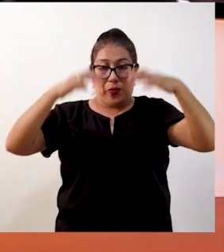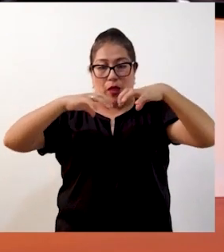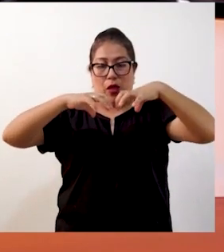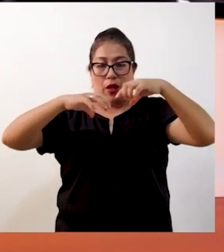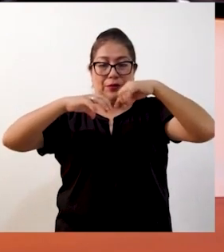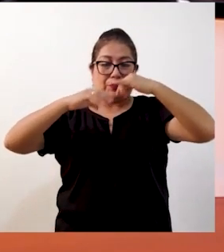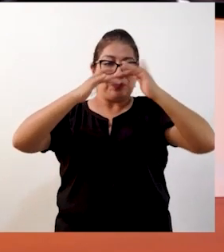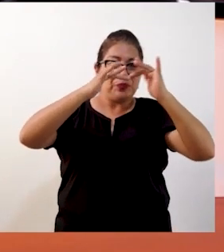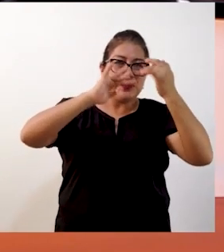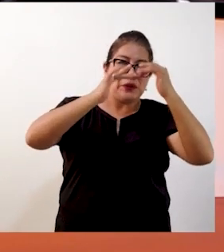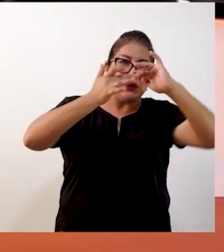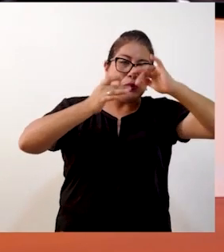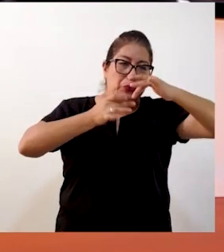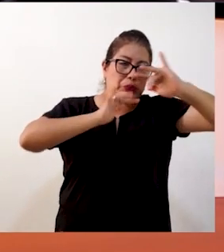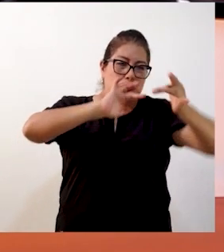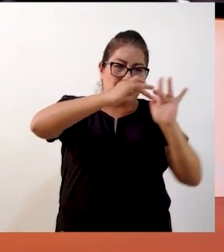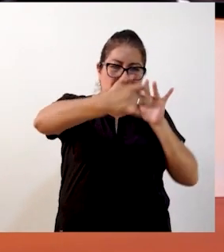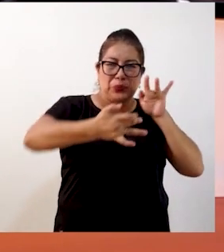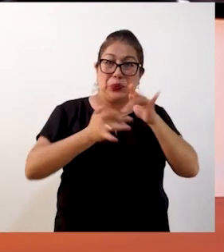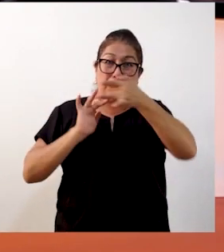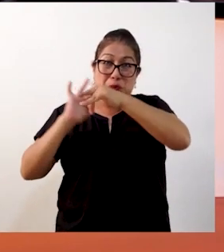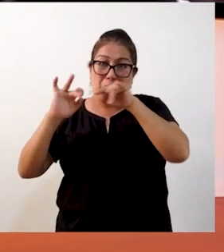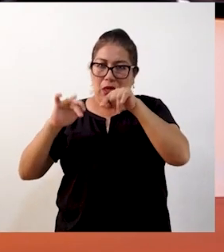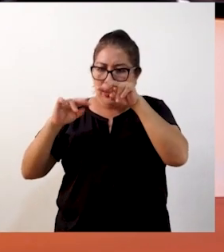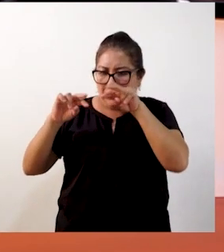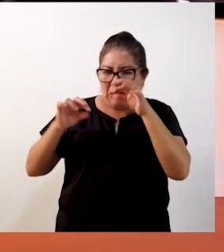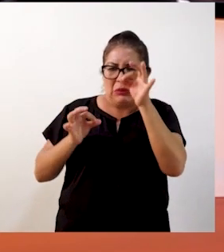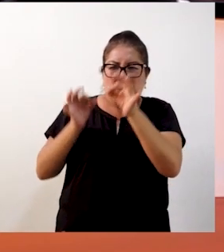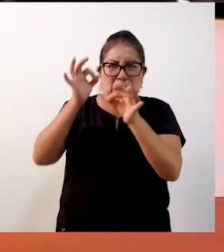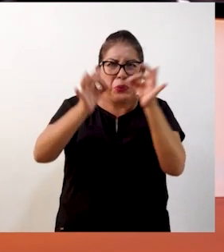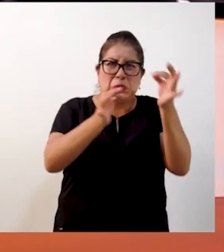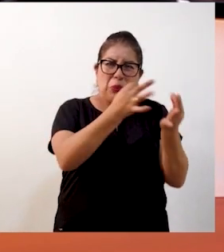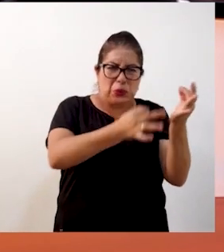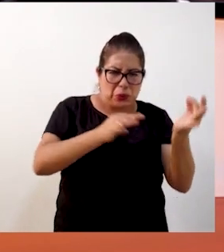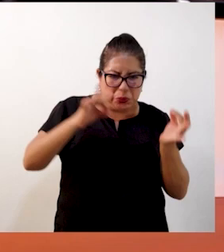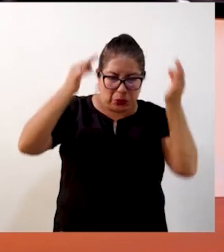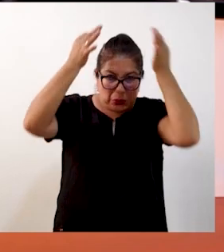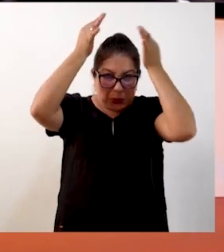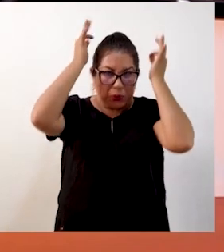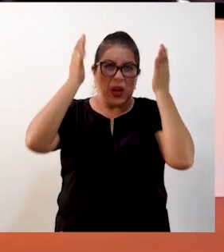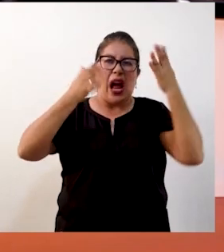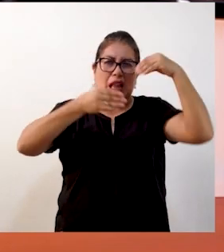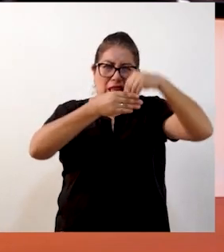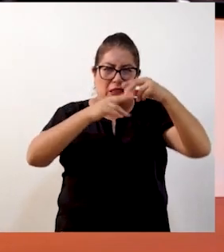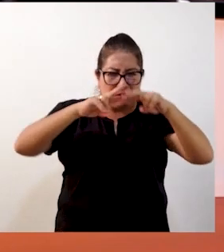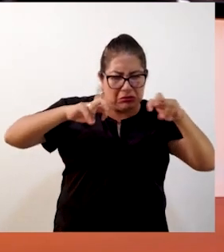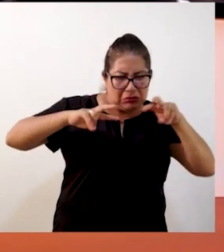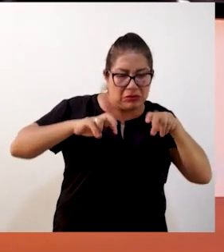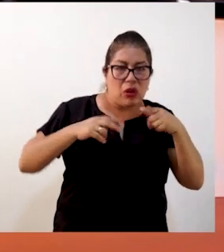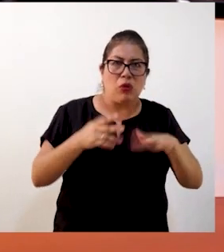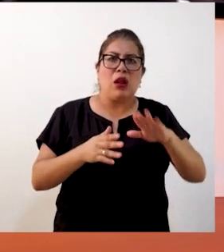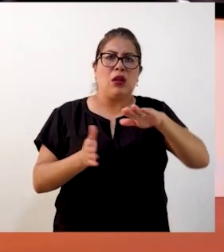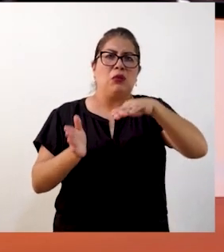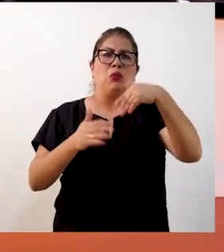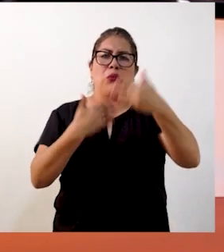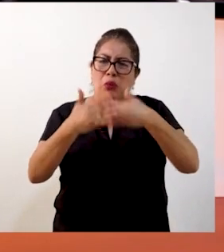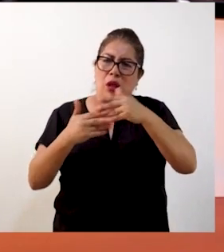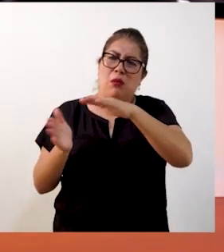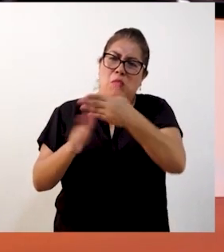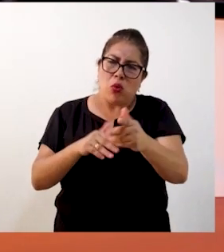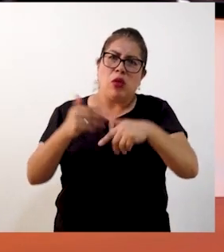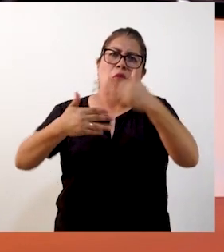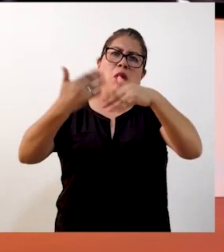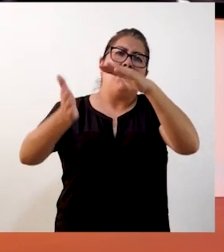neuronas, y posteriormente investigó a varios pacientes que se murieron uno tras otro, y más o menos cuando juntó